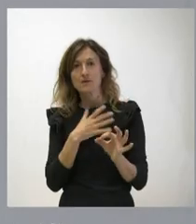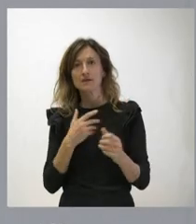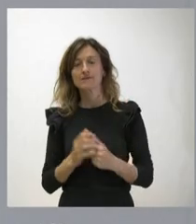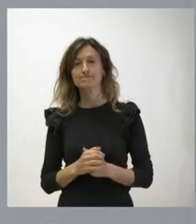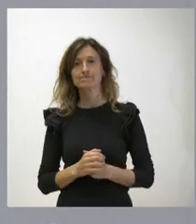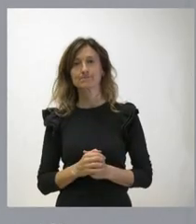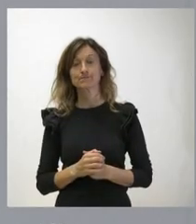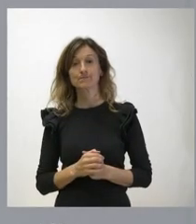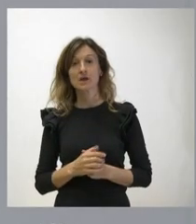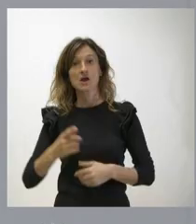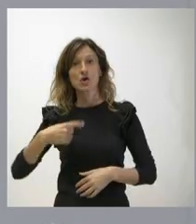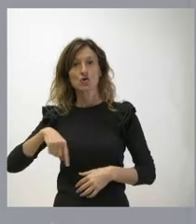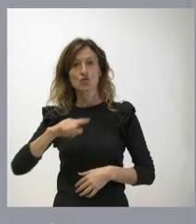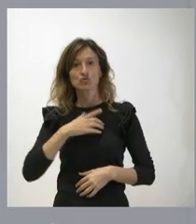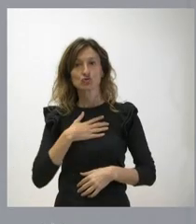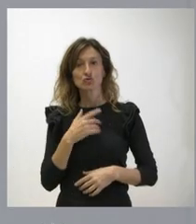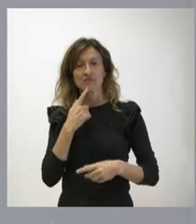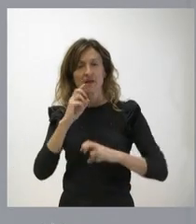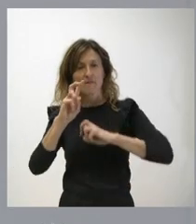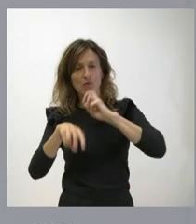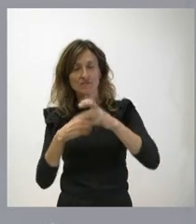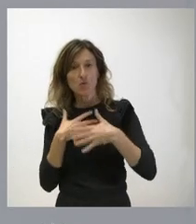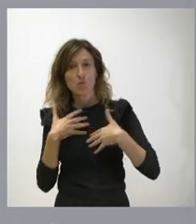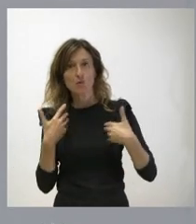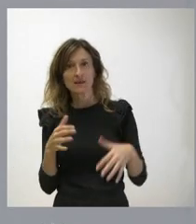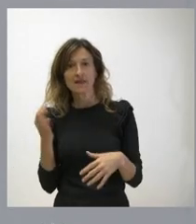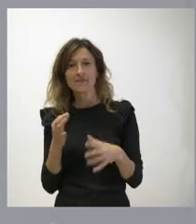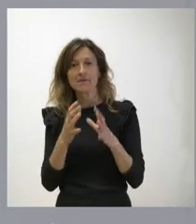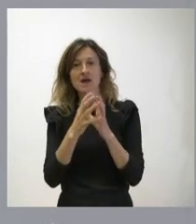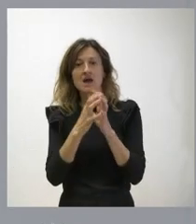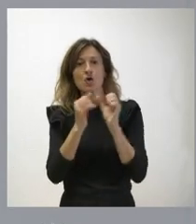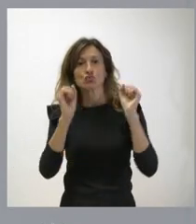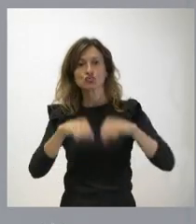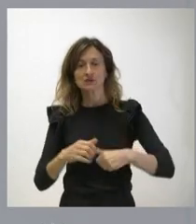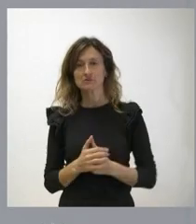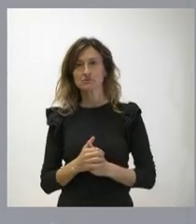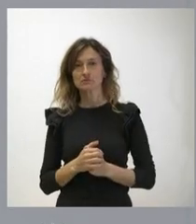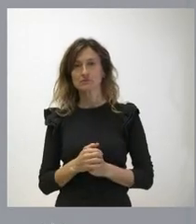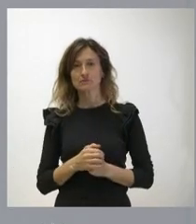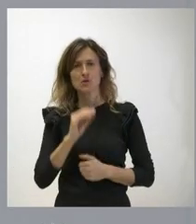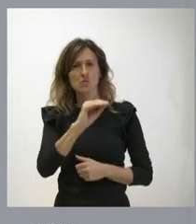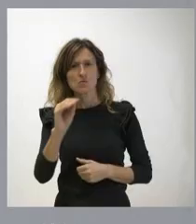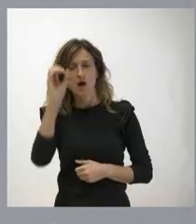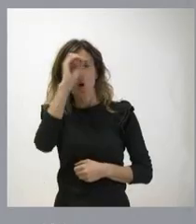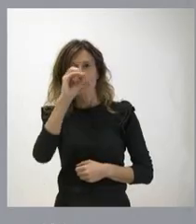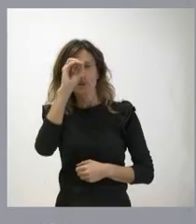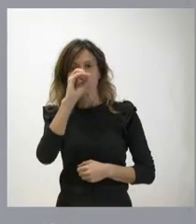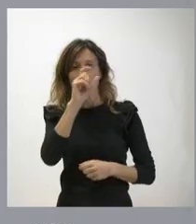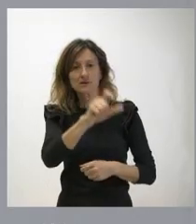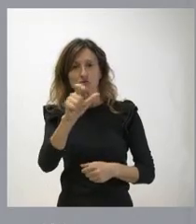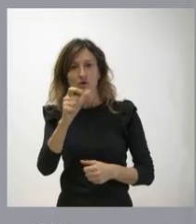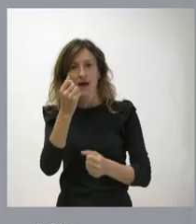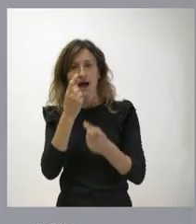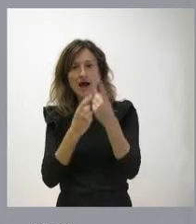Nosotros somos favorables a que cualquier modificación tiene que hacerse por consenso Y contando con la opinión de los agentes del diálogo social